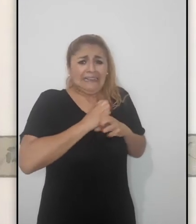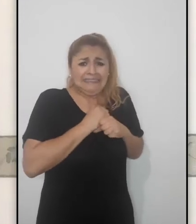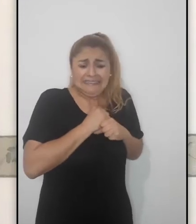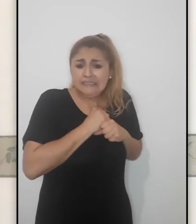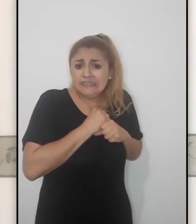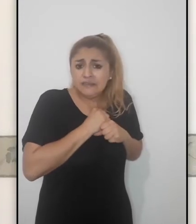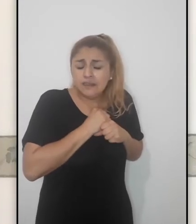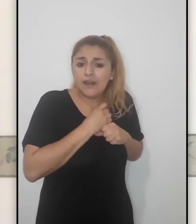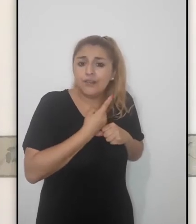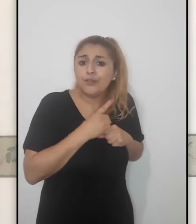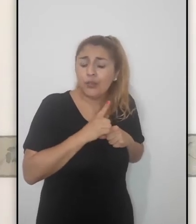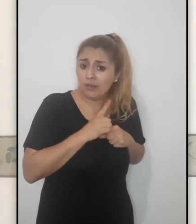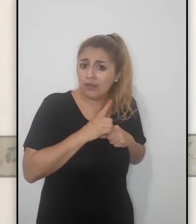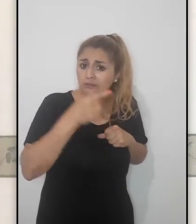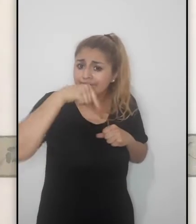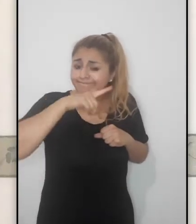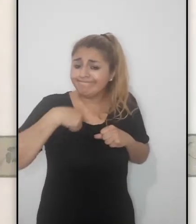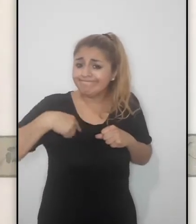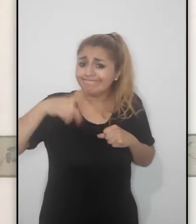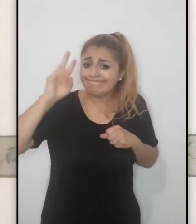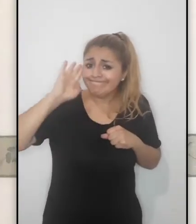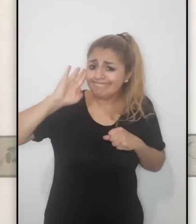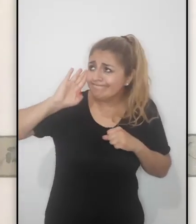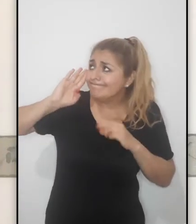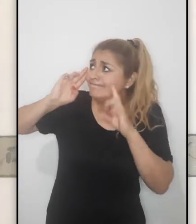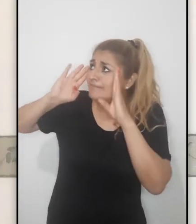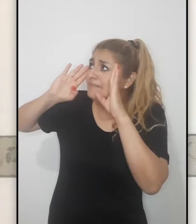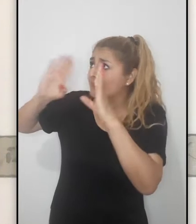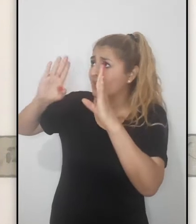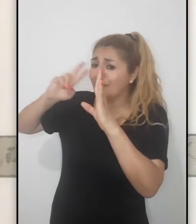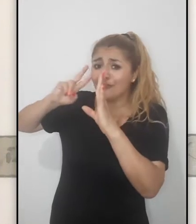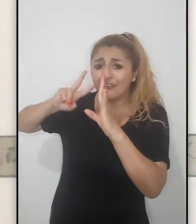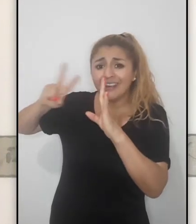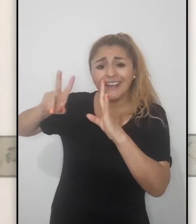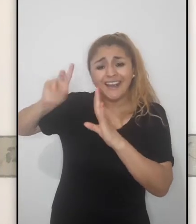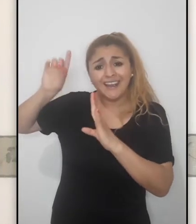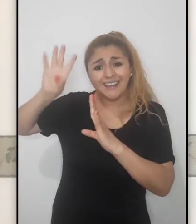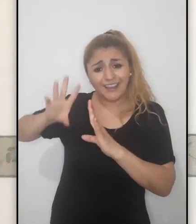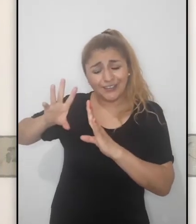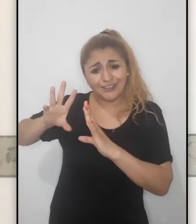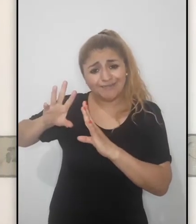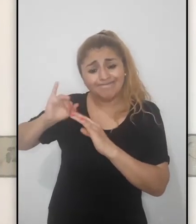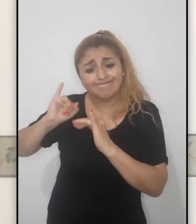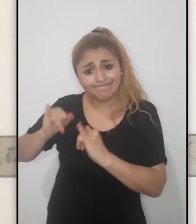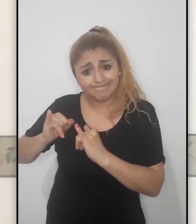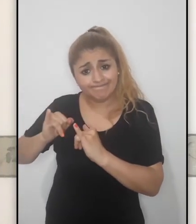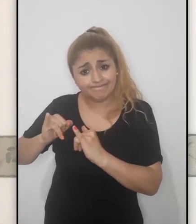por eso te invito no puede entender qué pecado